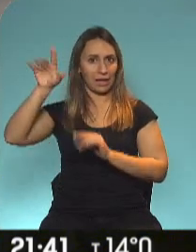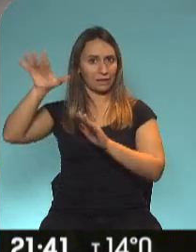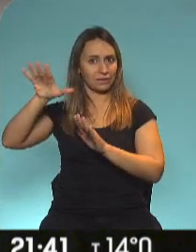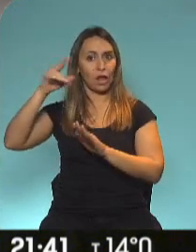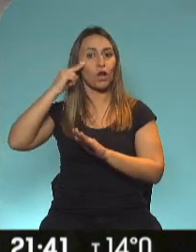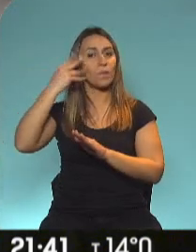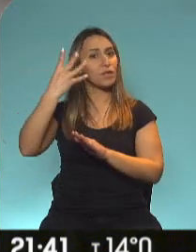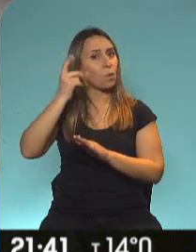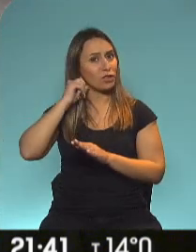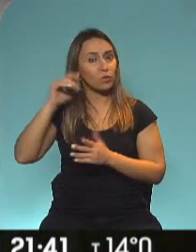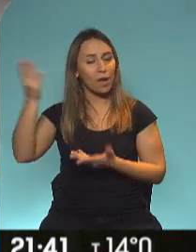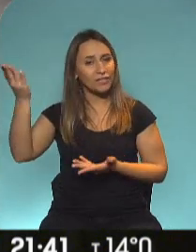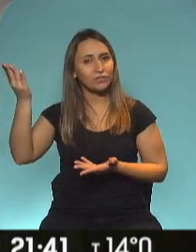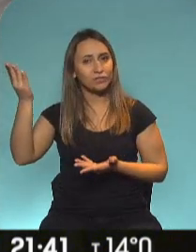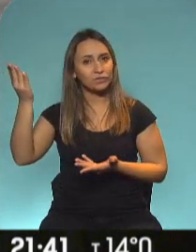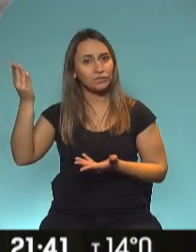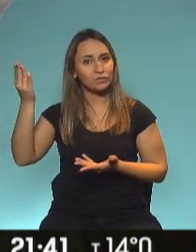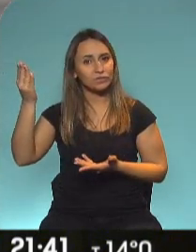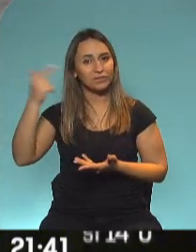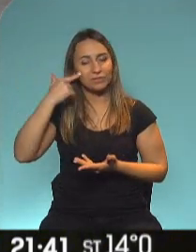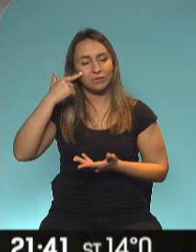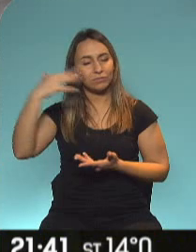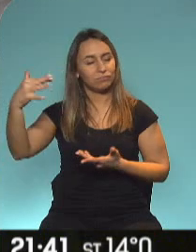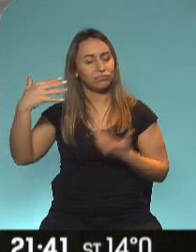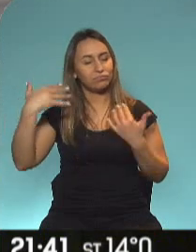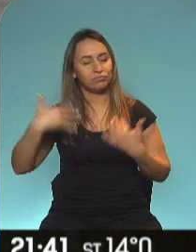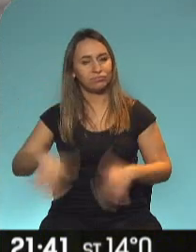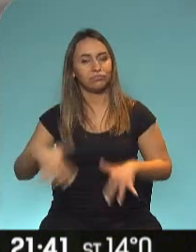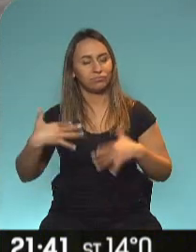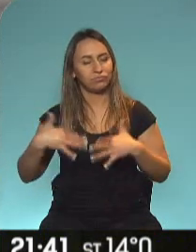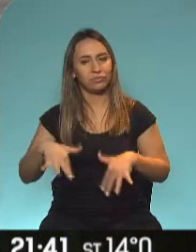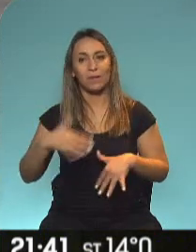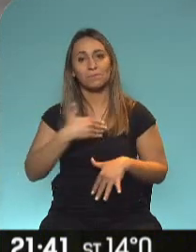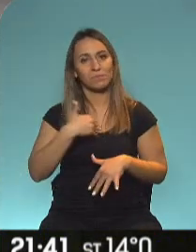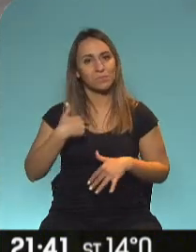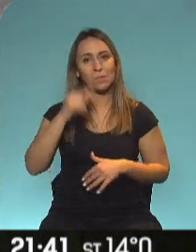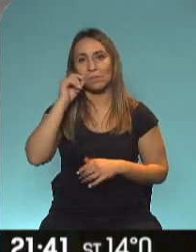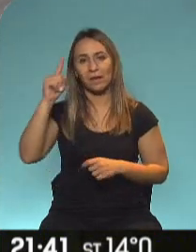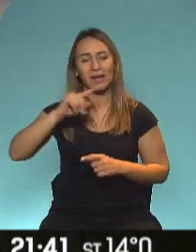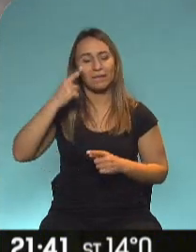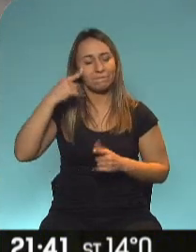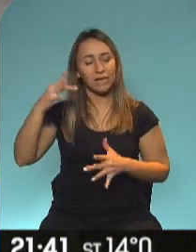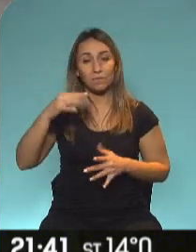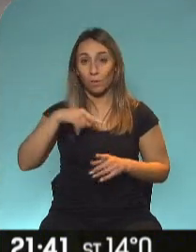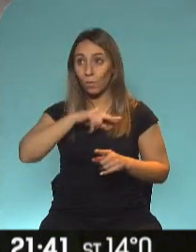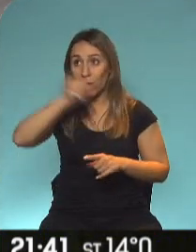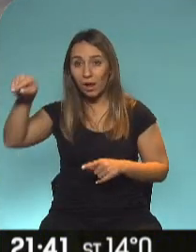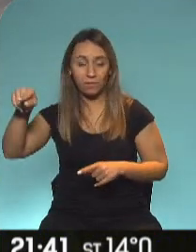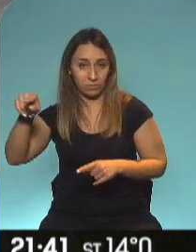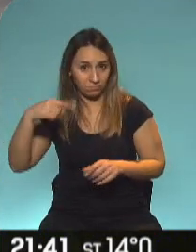ahora. Muy extrañé para ver a mi papá y mi mamá. Yo no puedo volver. Si vuelvo